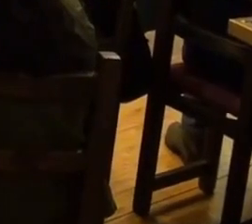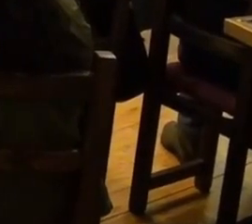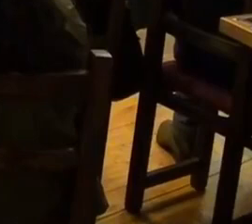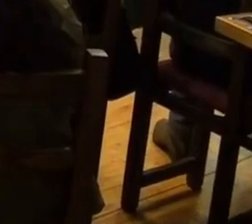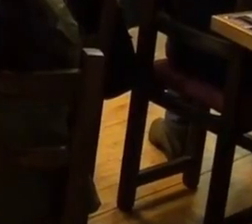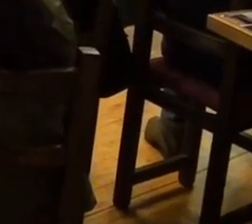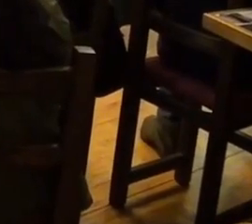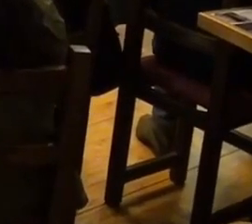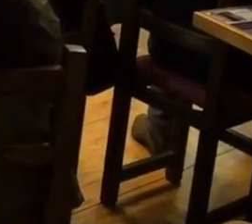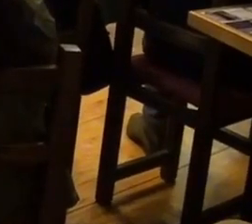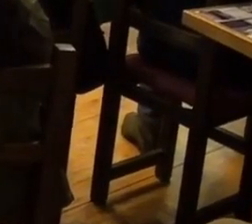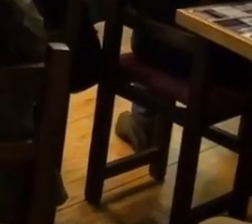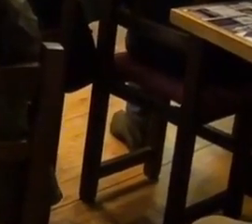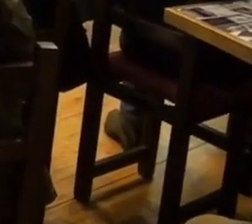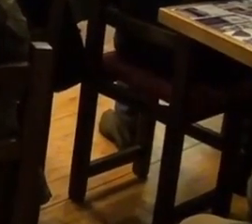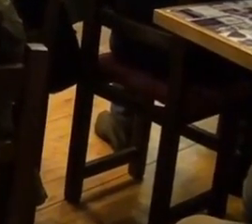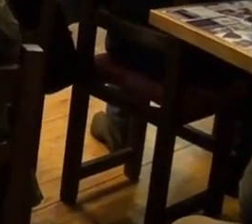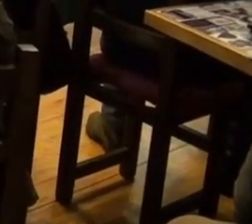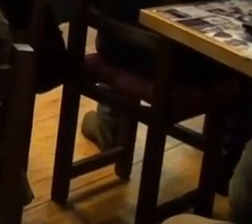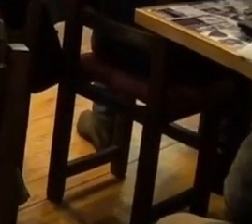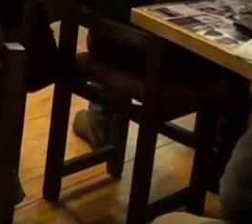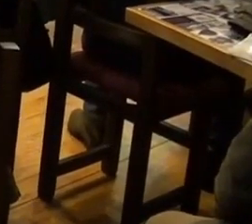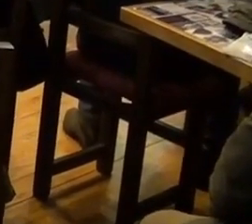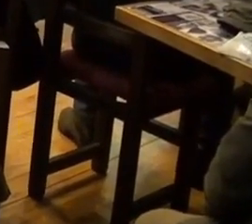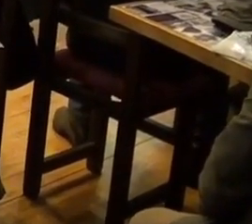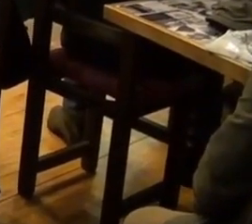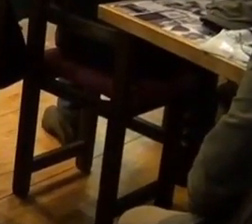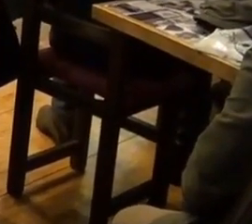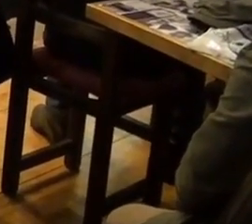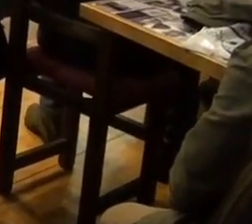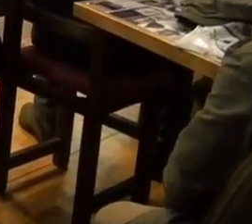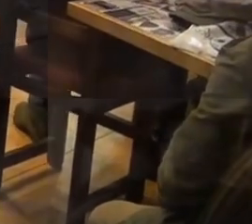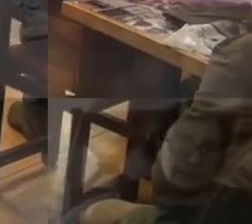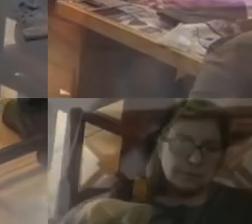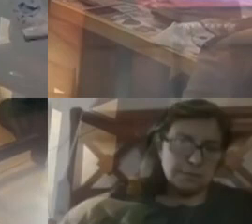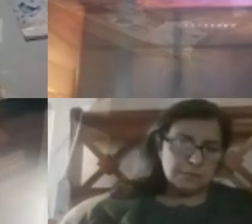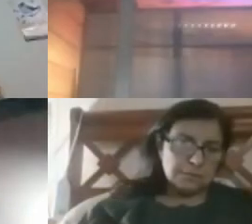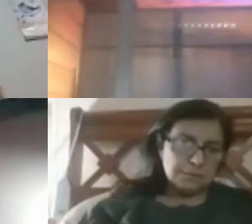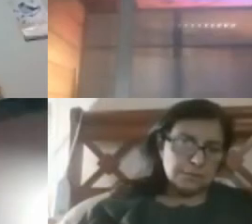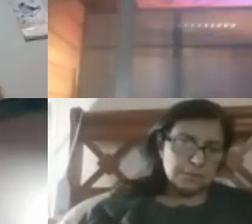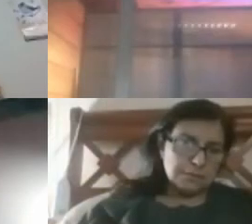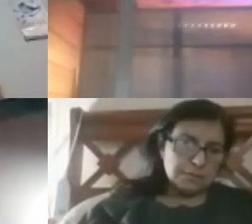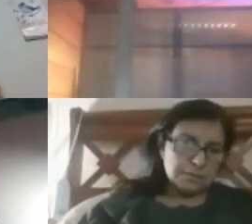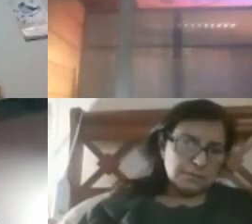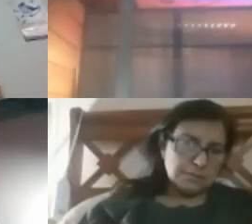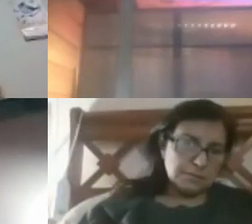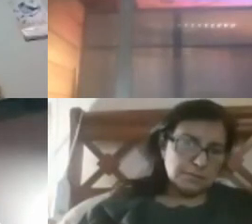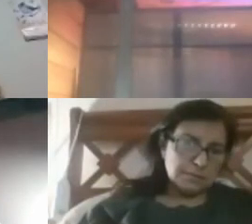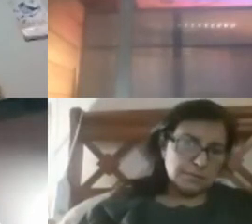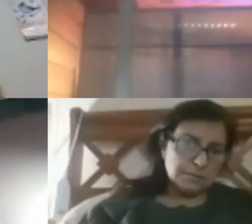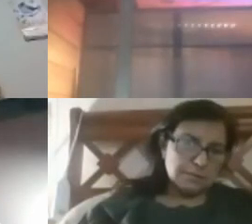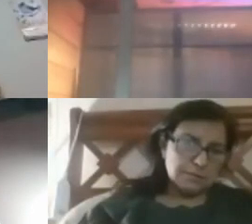como cafés, bares o restaurantes, pero hemos decidido llevar esta instancia a la comodidad de nuestras casas, manteniendo el ambiente